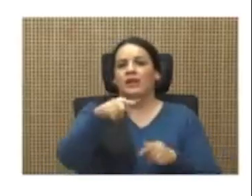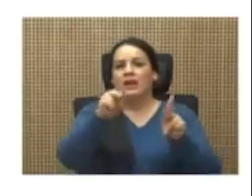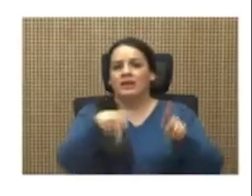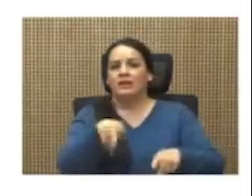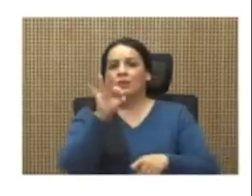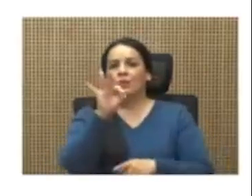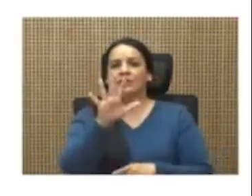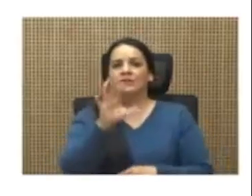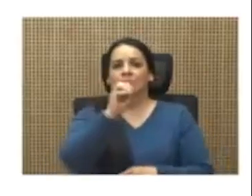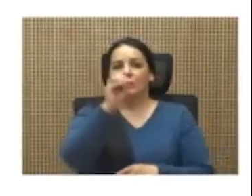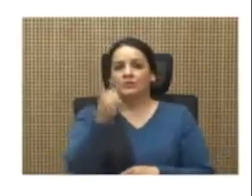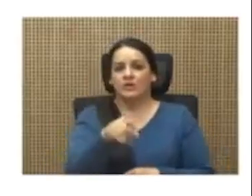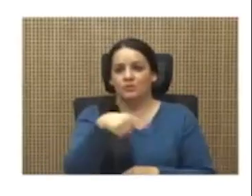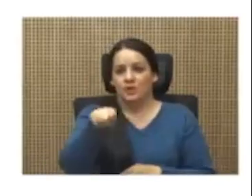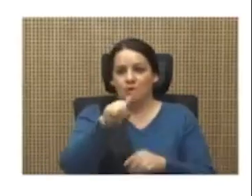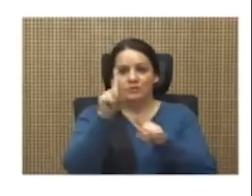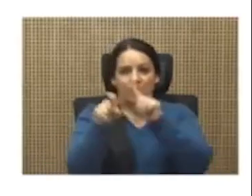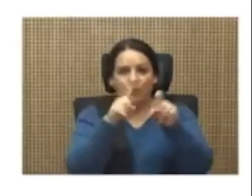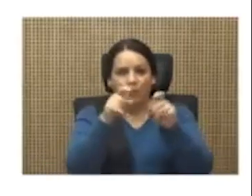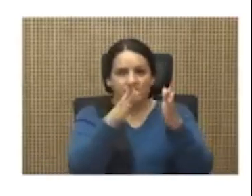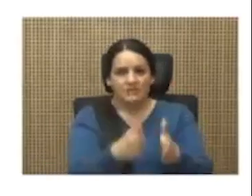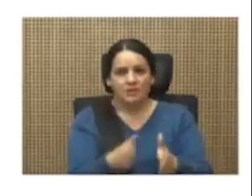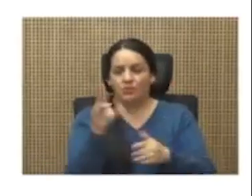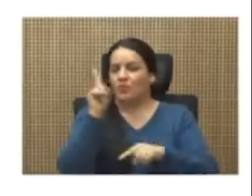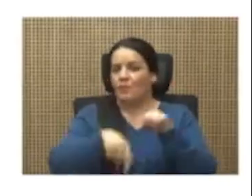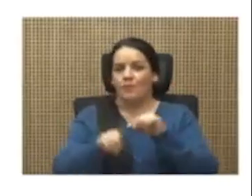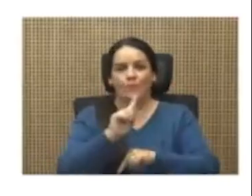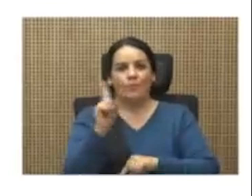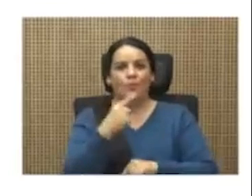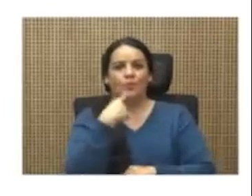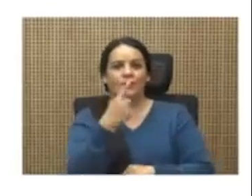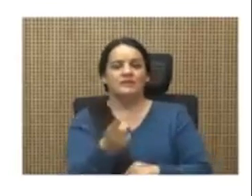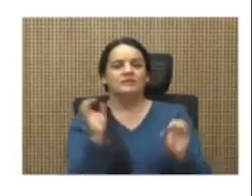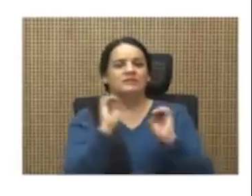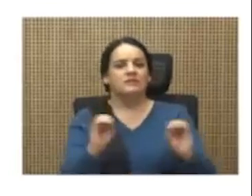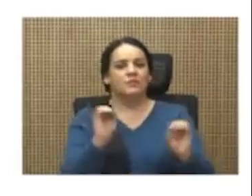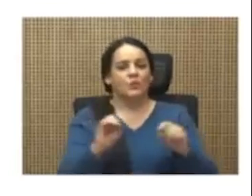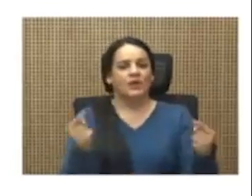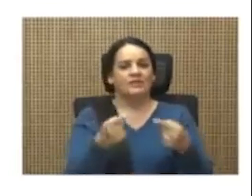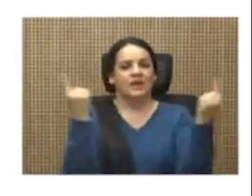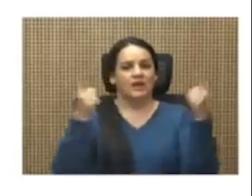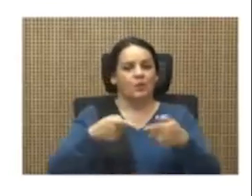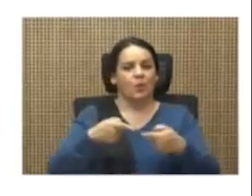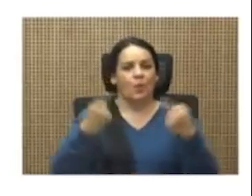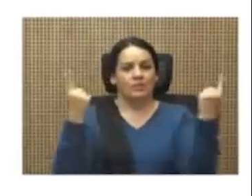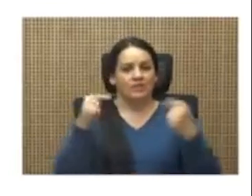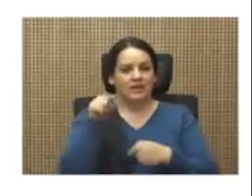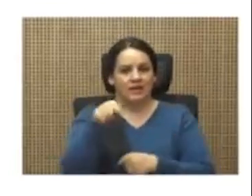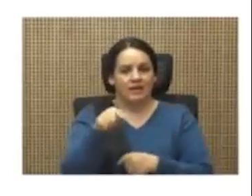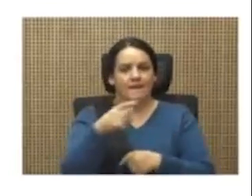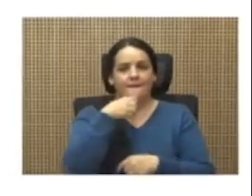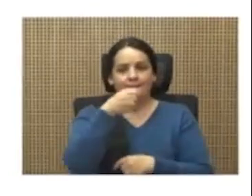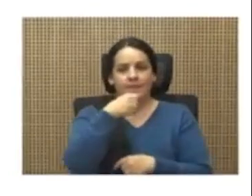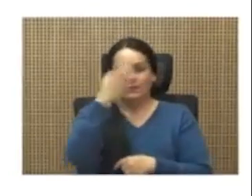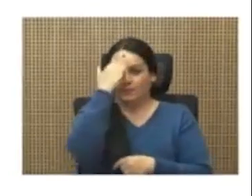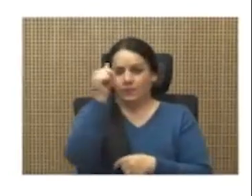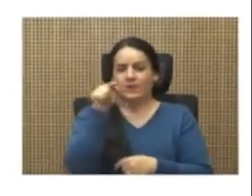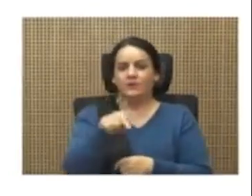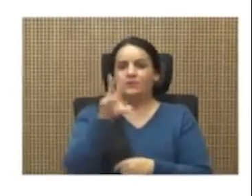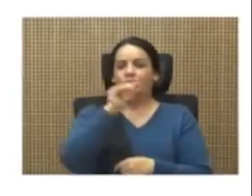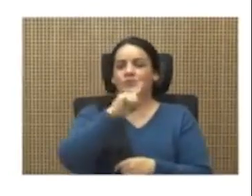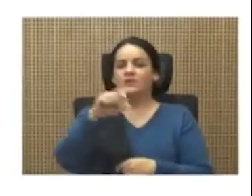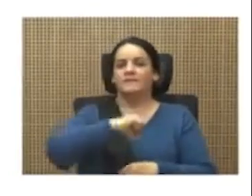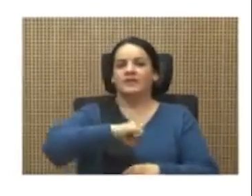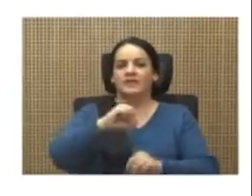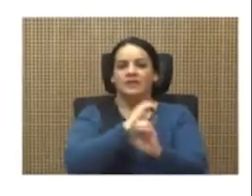95 de los enc estados no pudo precisar un solo ataque contra la prensa porque aquí señores no se amenazado